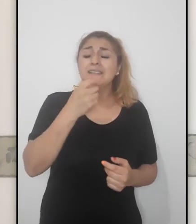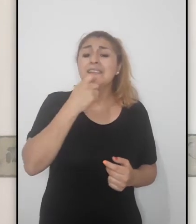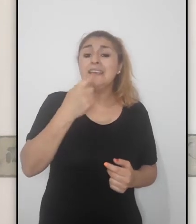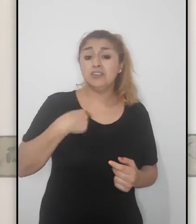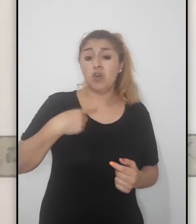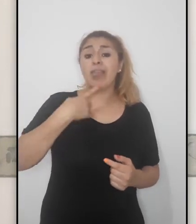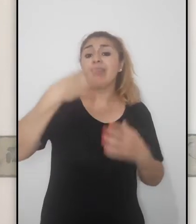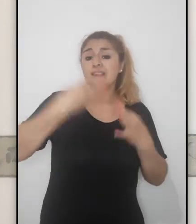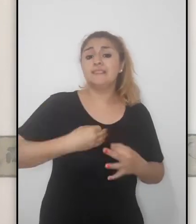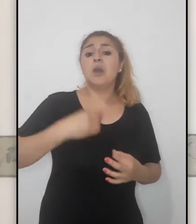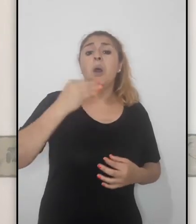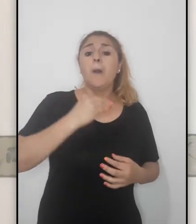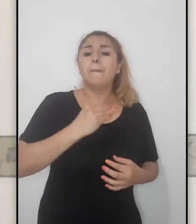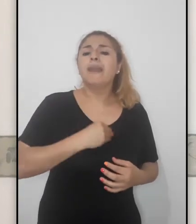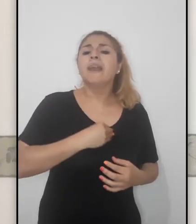vivir errando